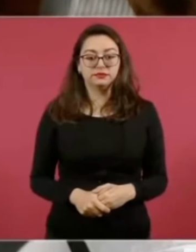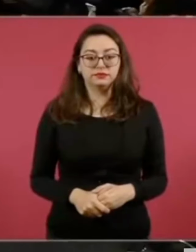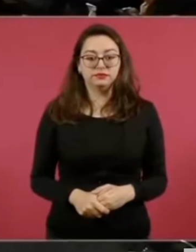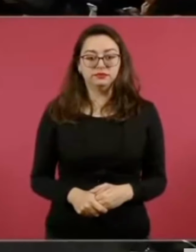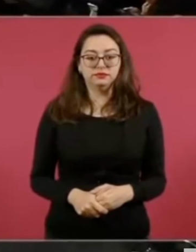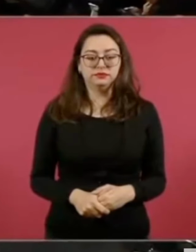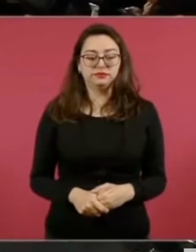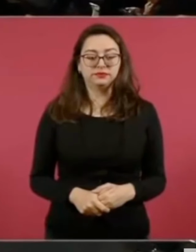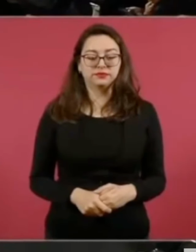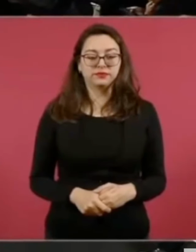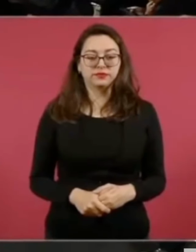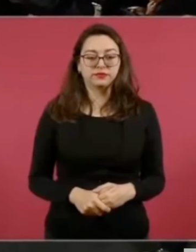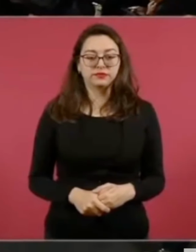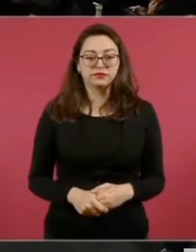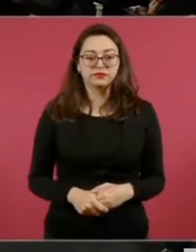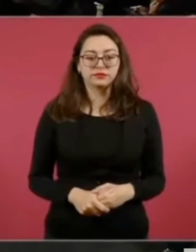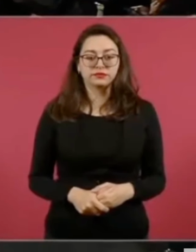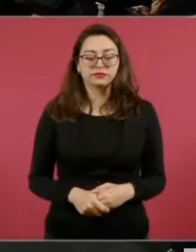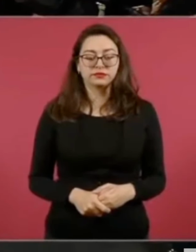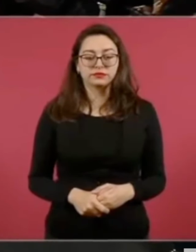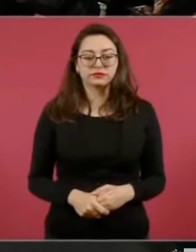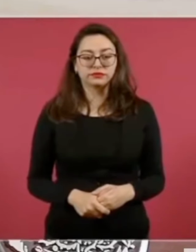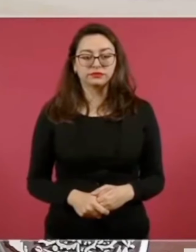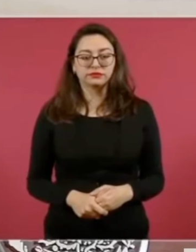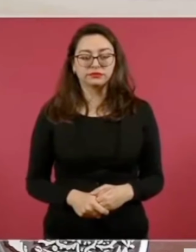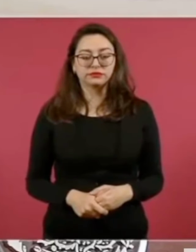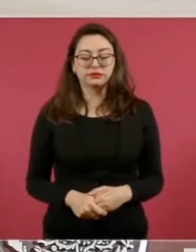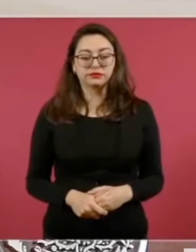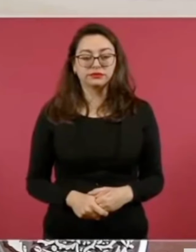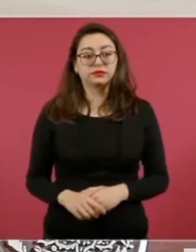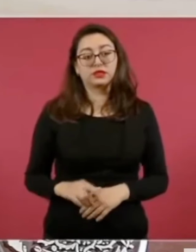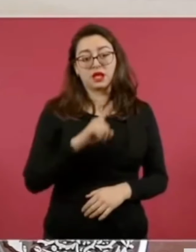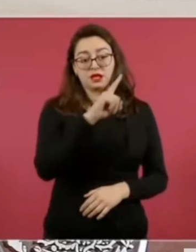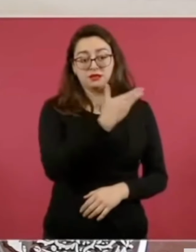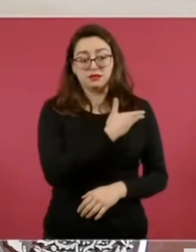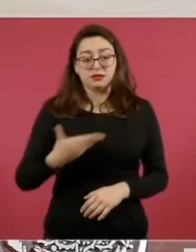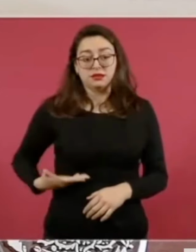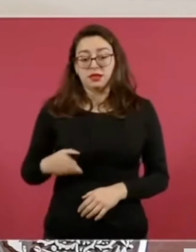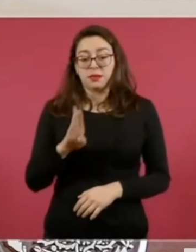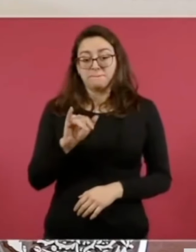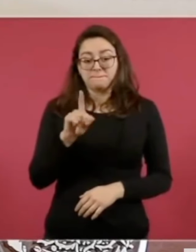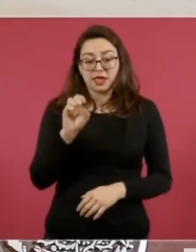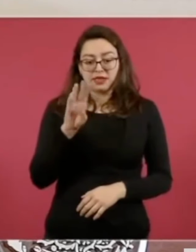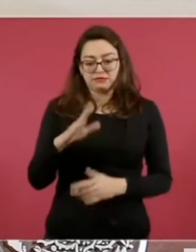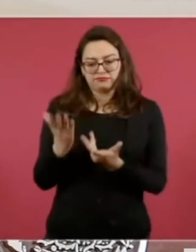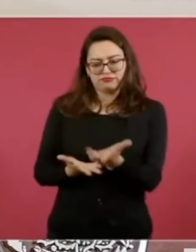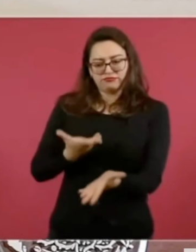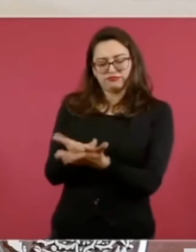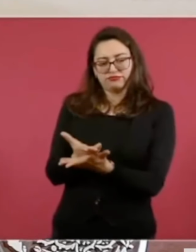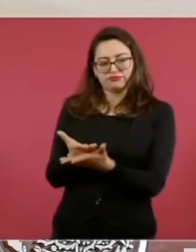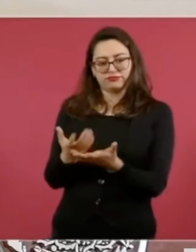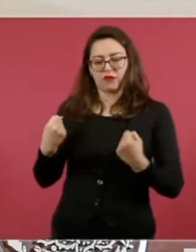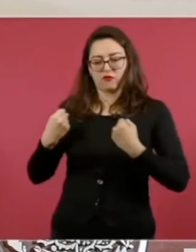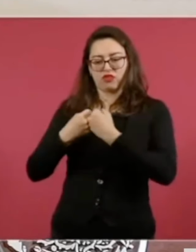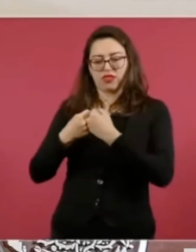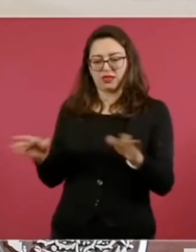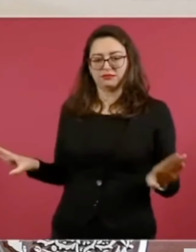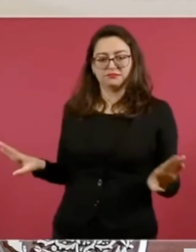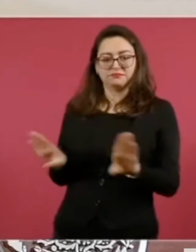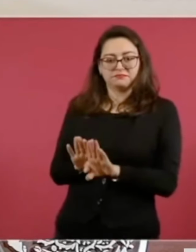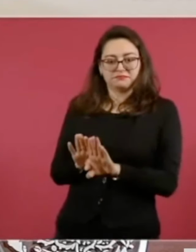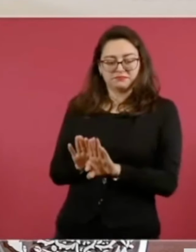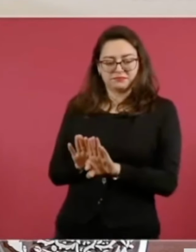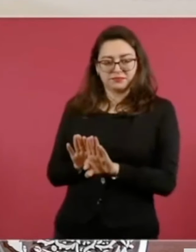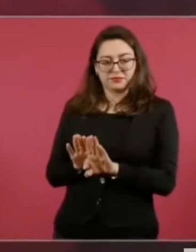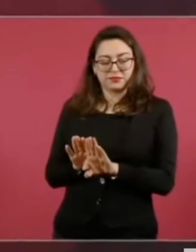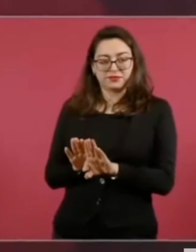Más la propuesta que hizo el presidente Biden de cerrar la frontera en caso